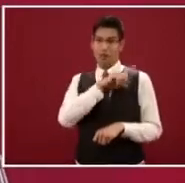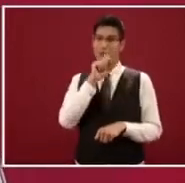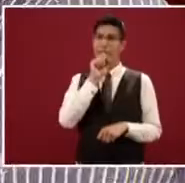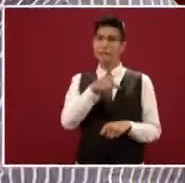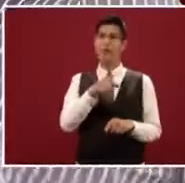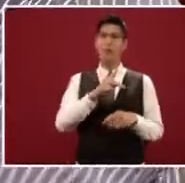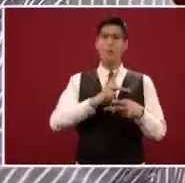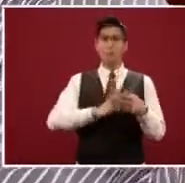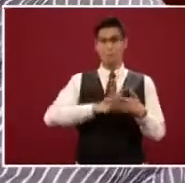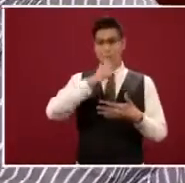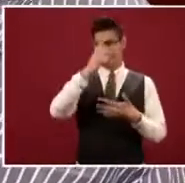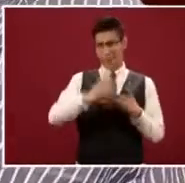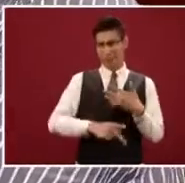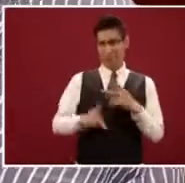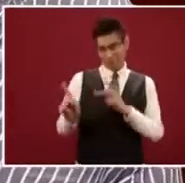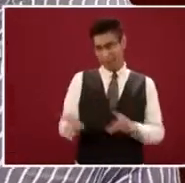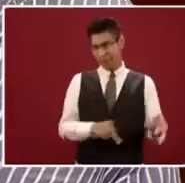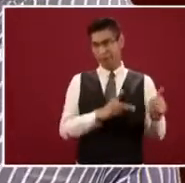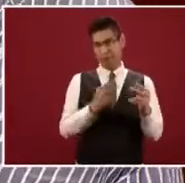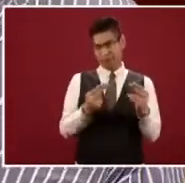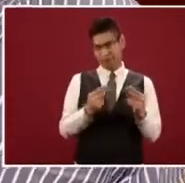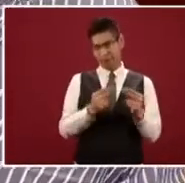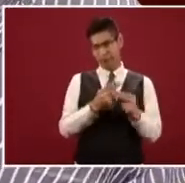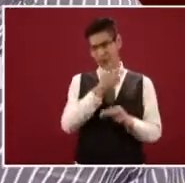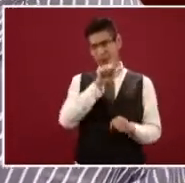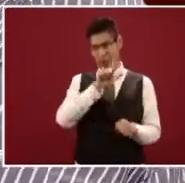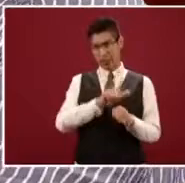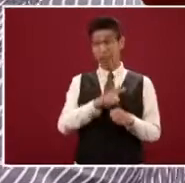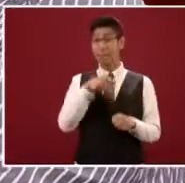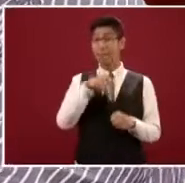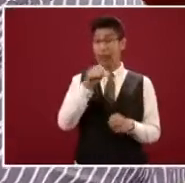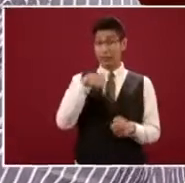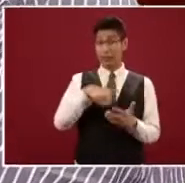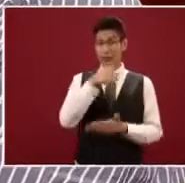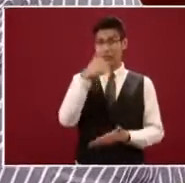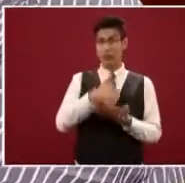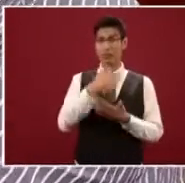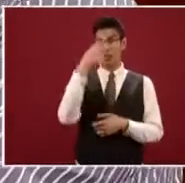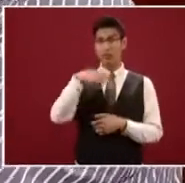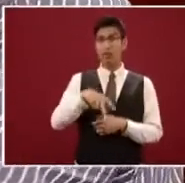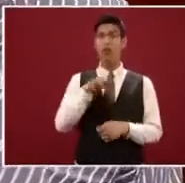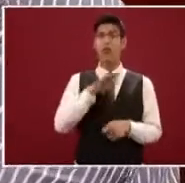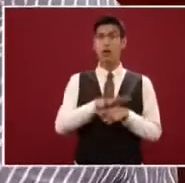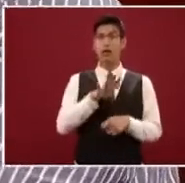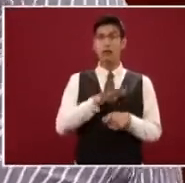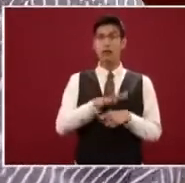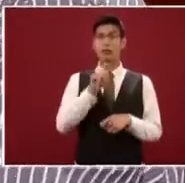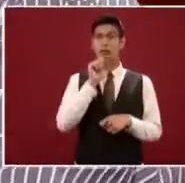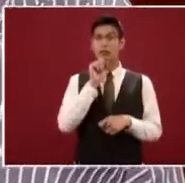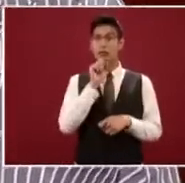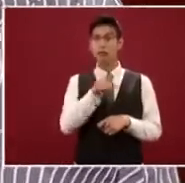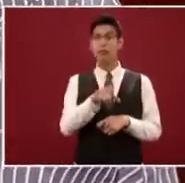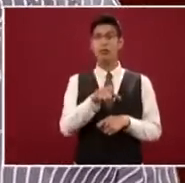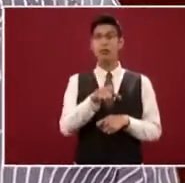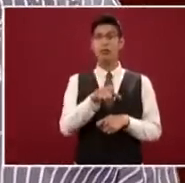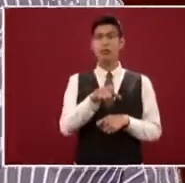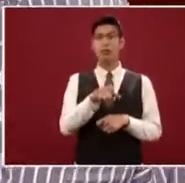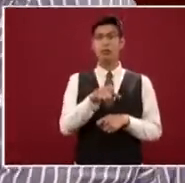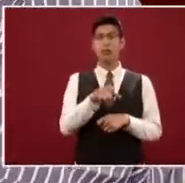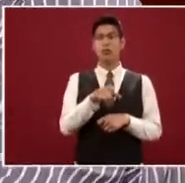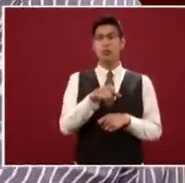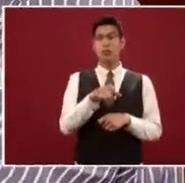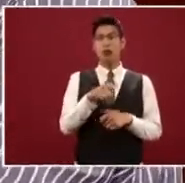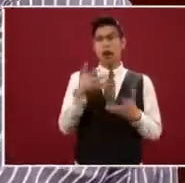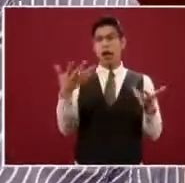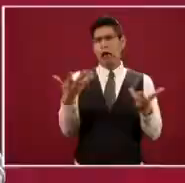nacional, en el Valle de México se va a coordinar a través de un comando o unidad de